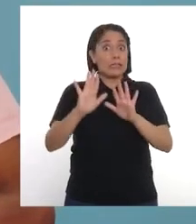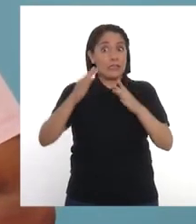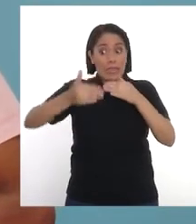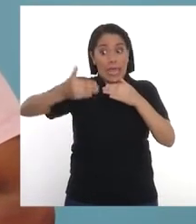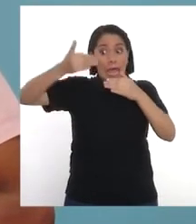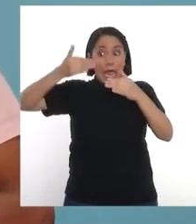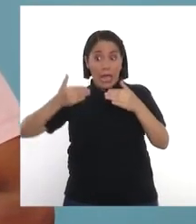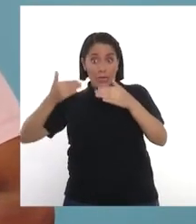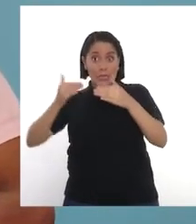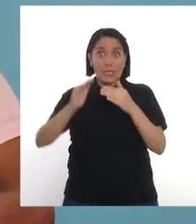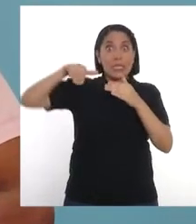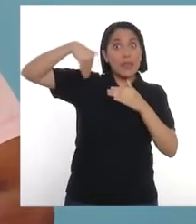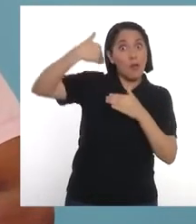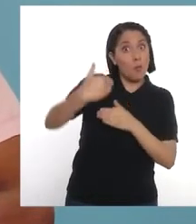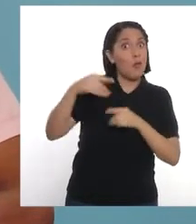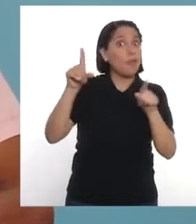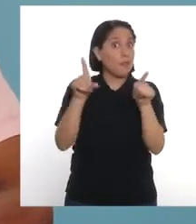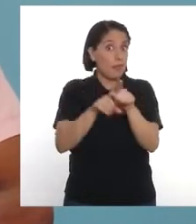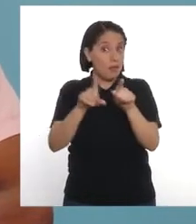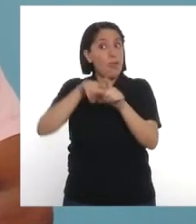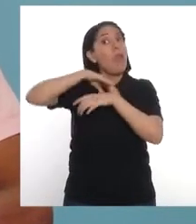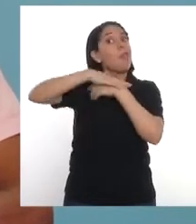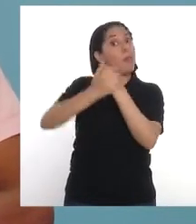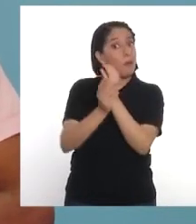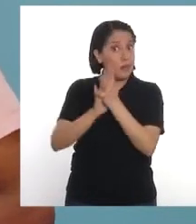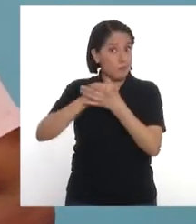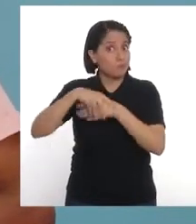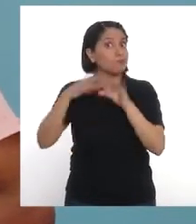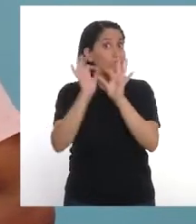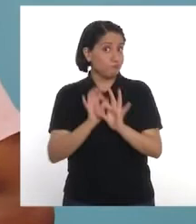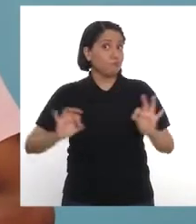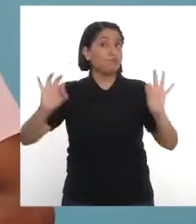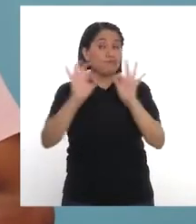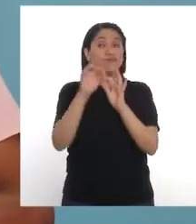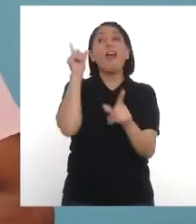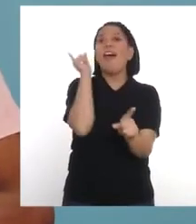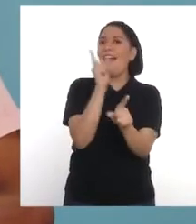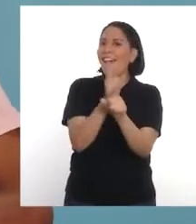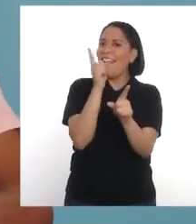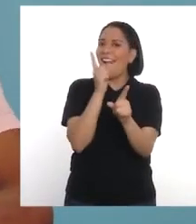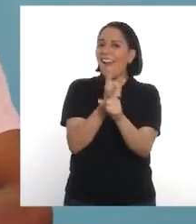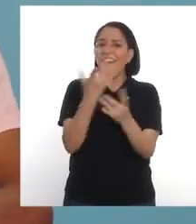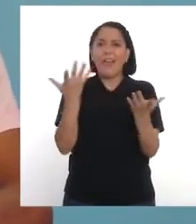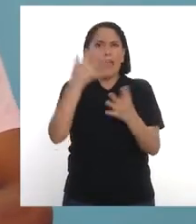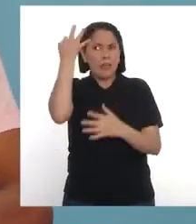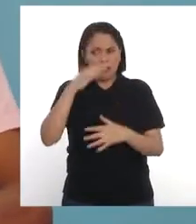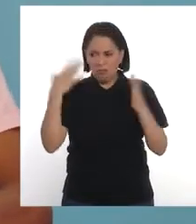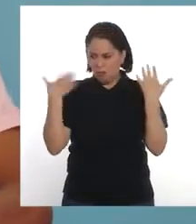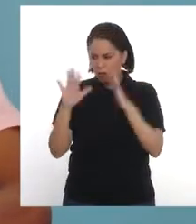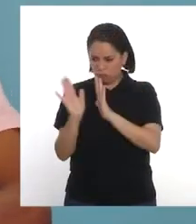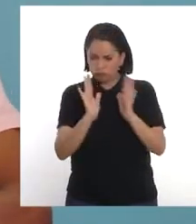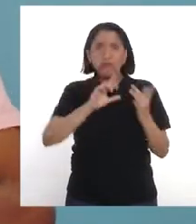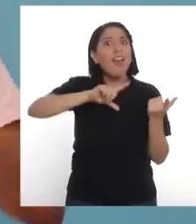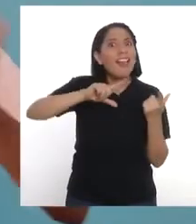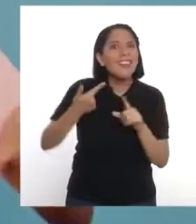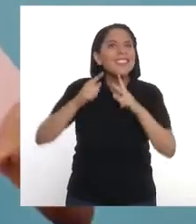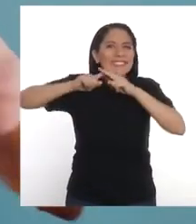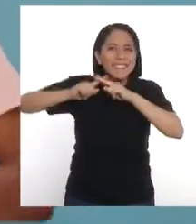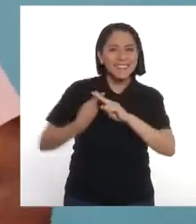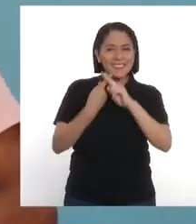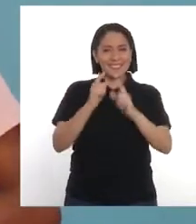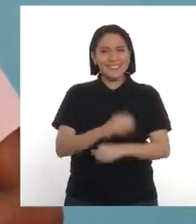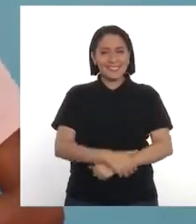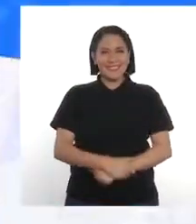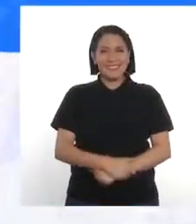y luego de terminar nuestro trabajo, debemos lavarnos las manos. Es verdad. Creo que ya estamos listos.